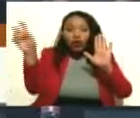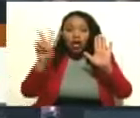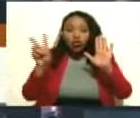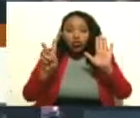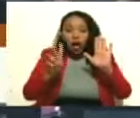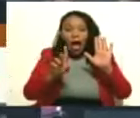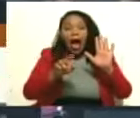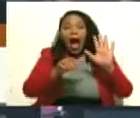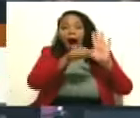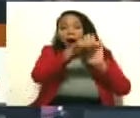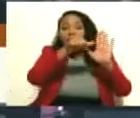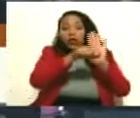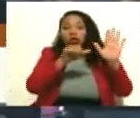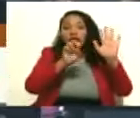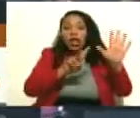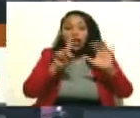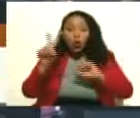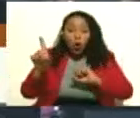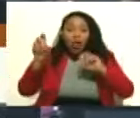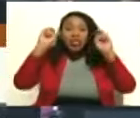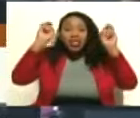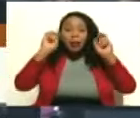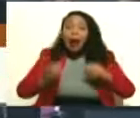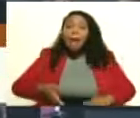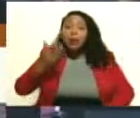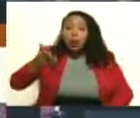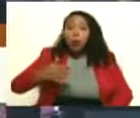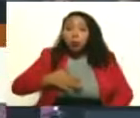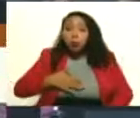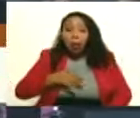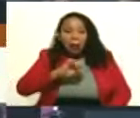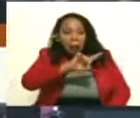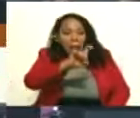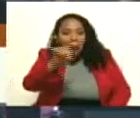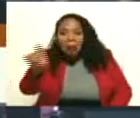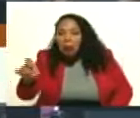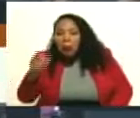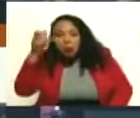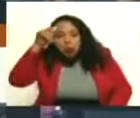que establece que los temas trascendentales podrán consultársele al pueblo.